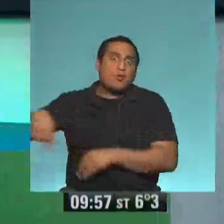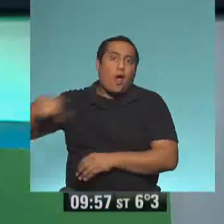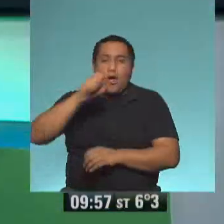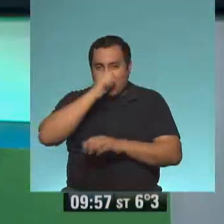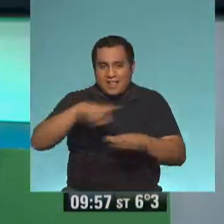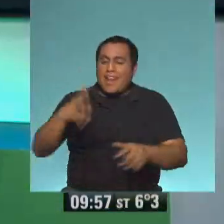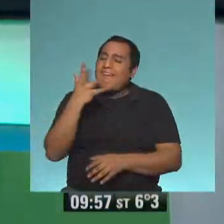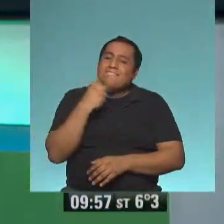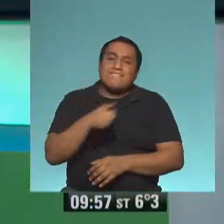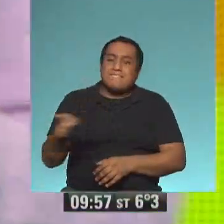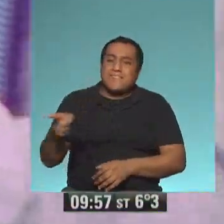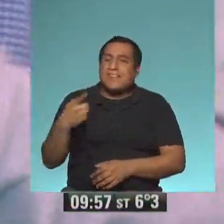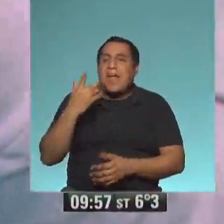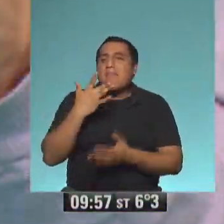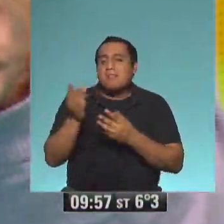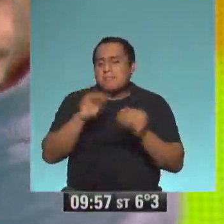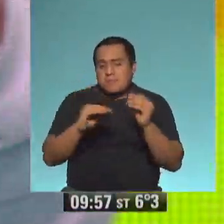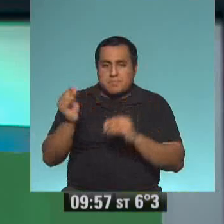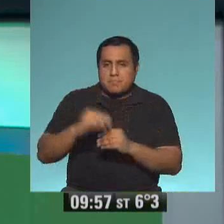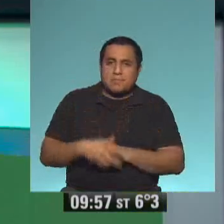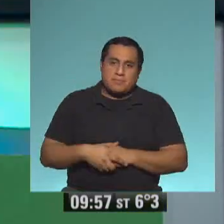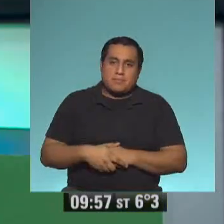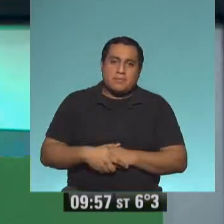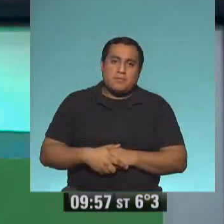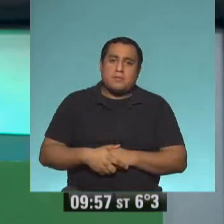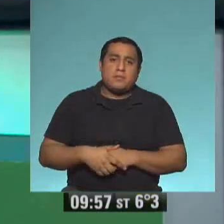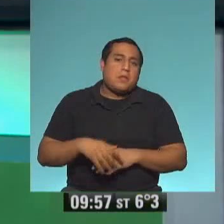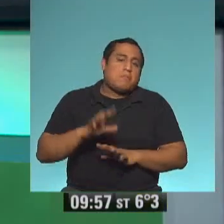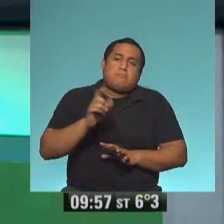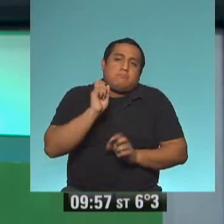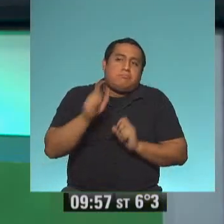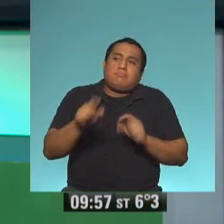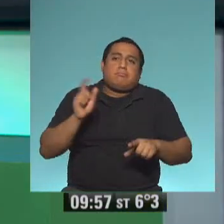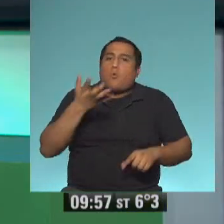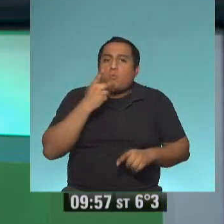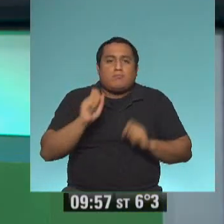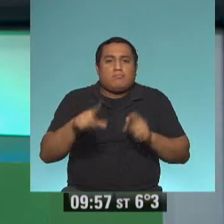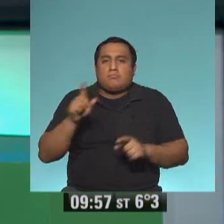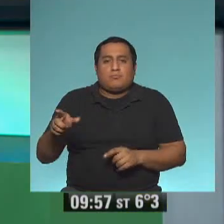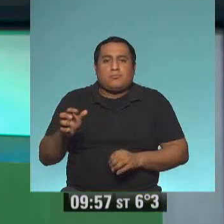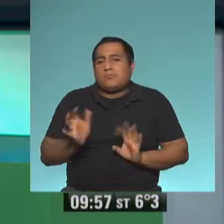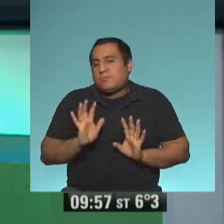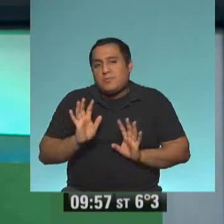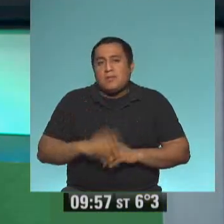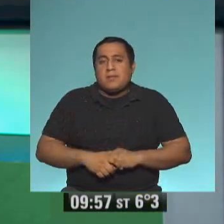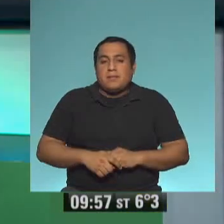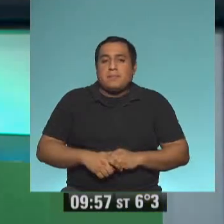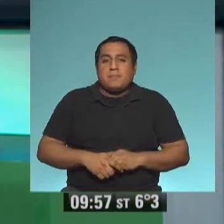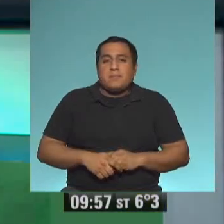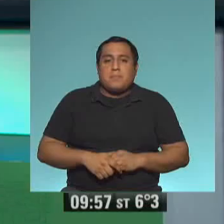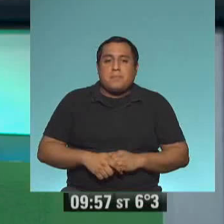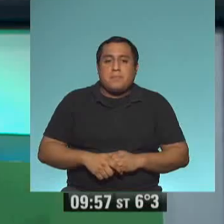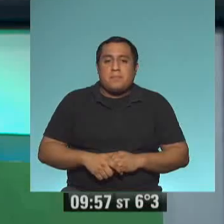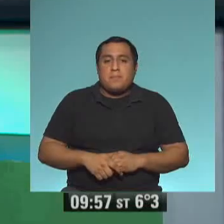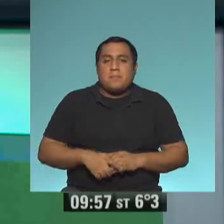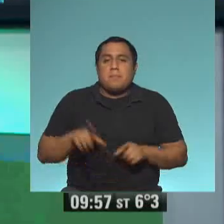jardín les encanta, es decorarlos. Claro. Cada uno se la personaliza, ¿viste? De las tuneas, para decirlo. Como tu pandereta esa que